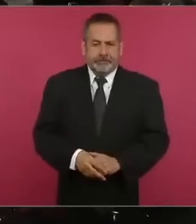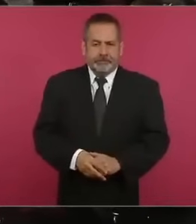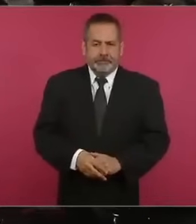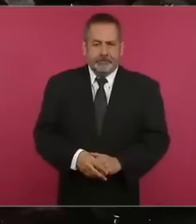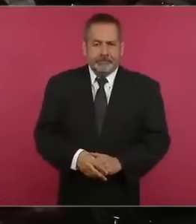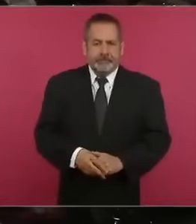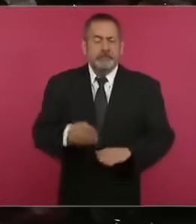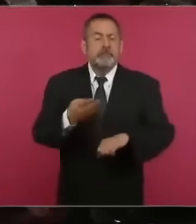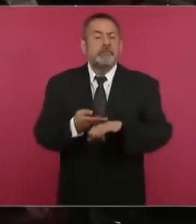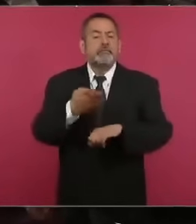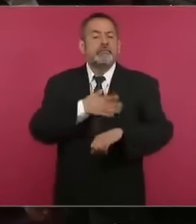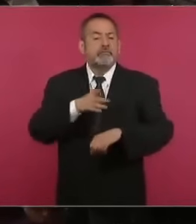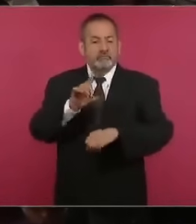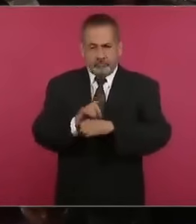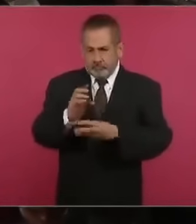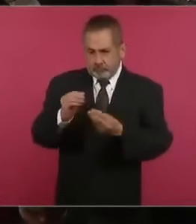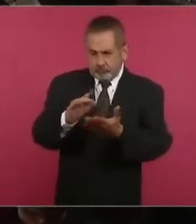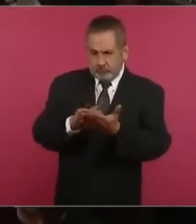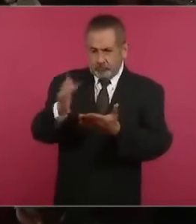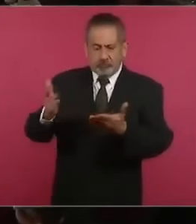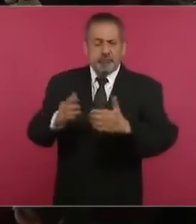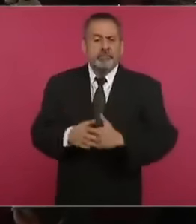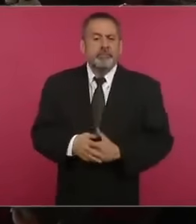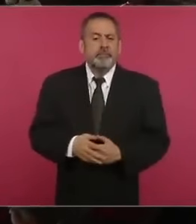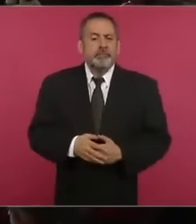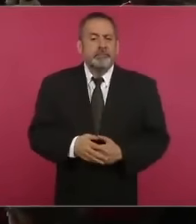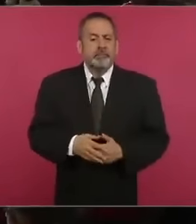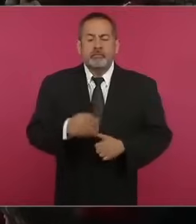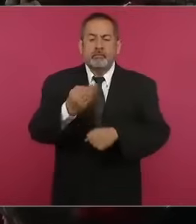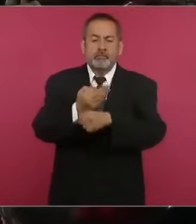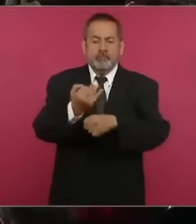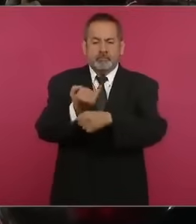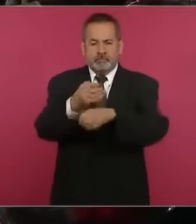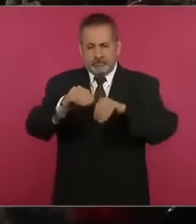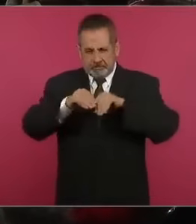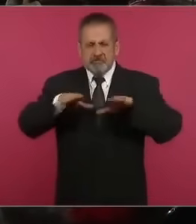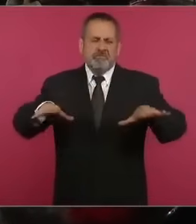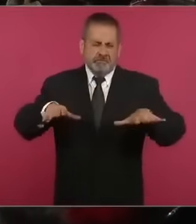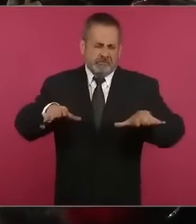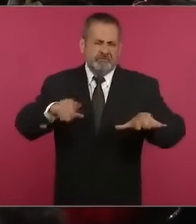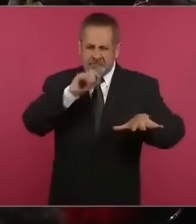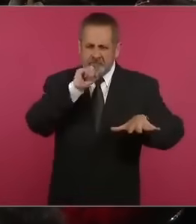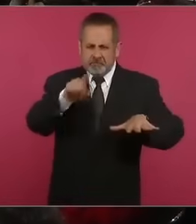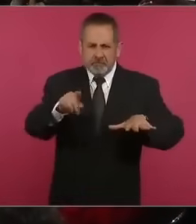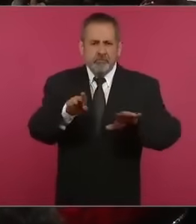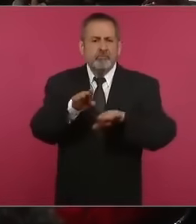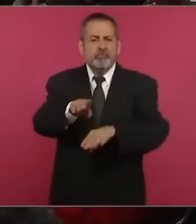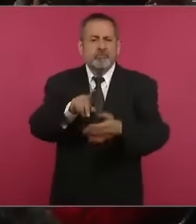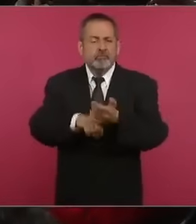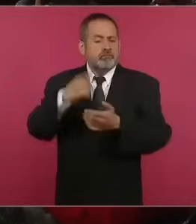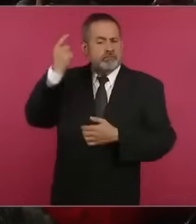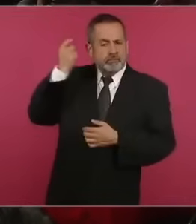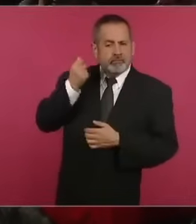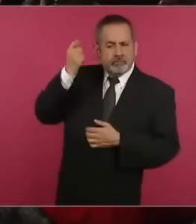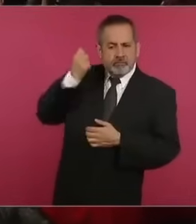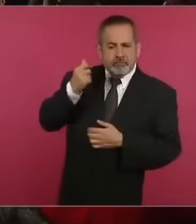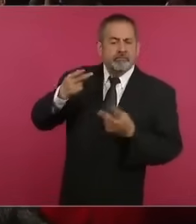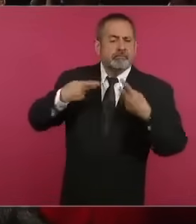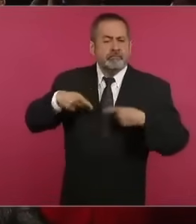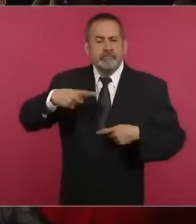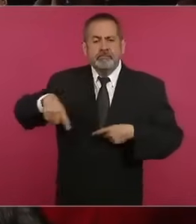Muy buenos días, muchas gracias. Vamos a dar un informe también general del avance de la pensión para personas con